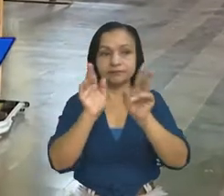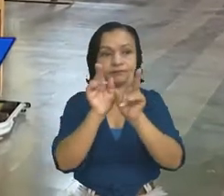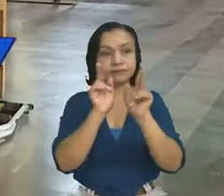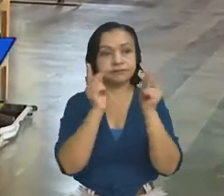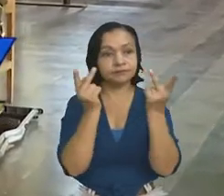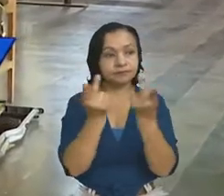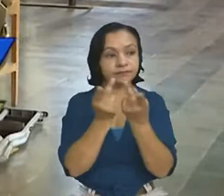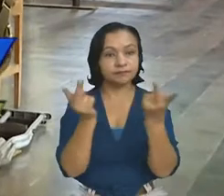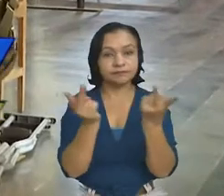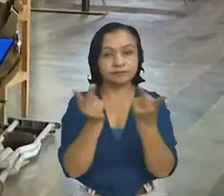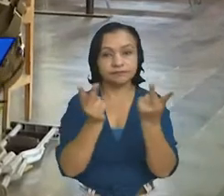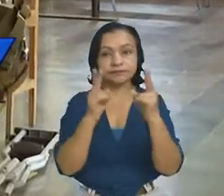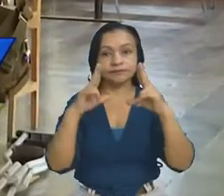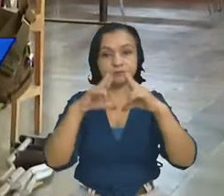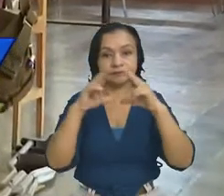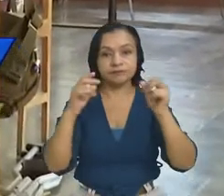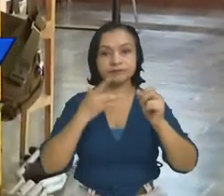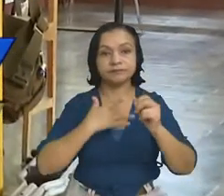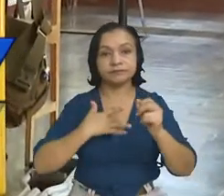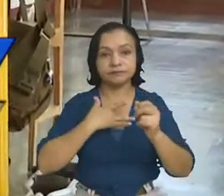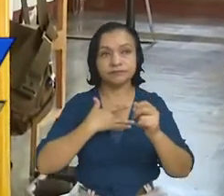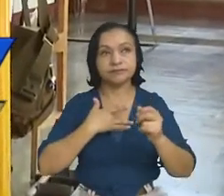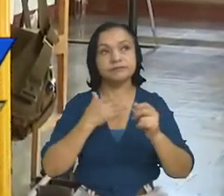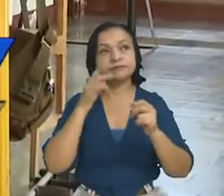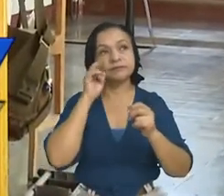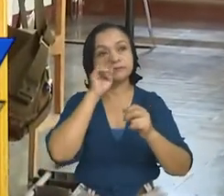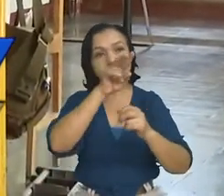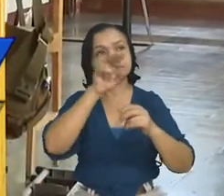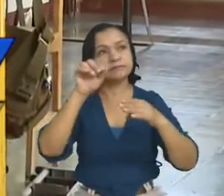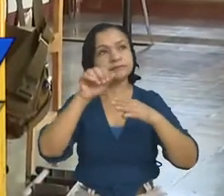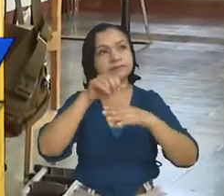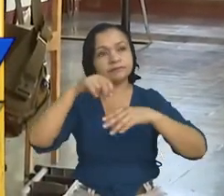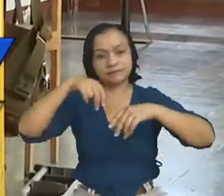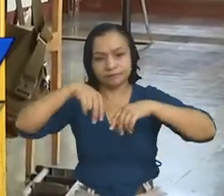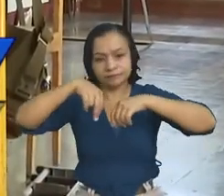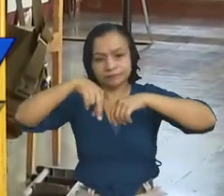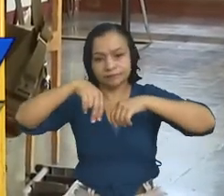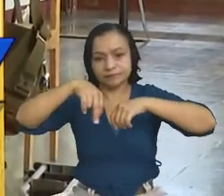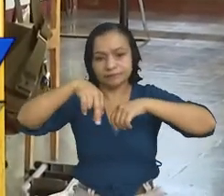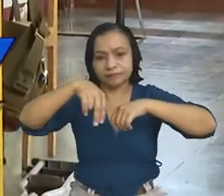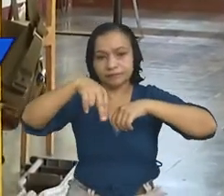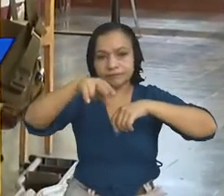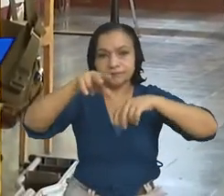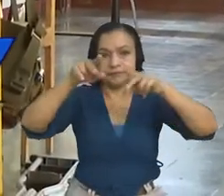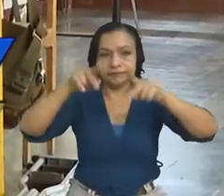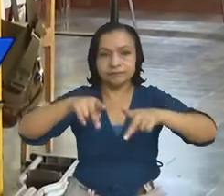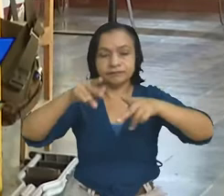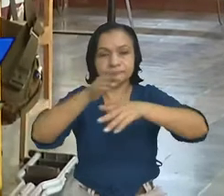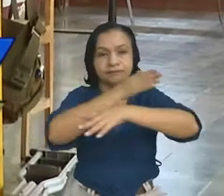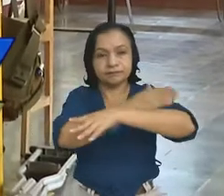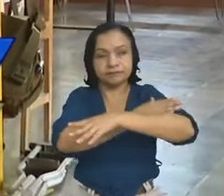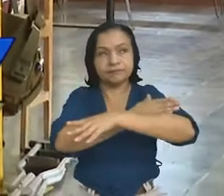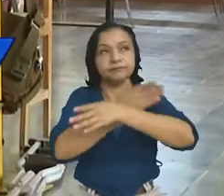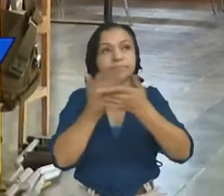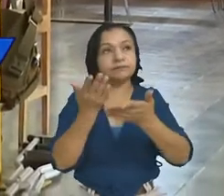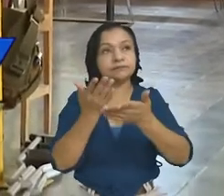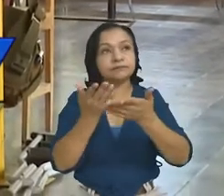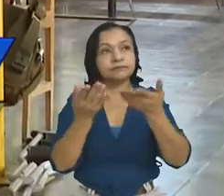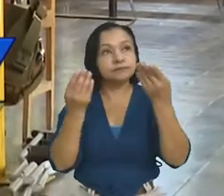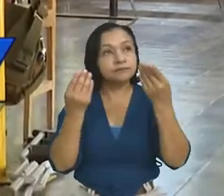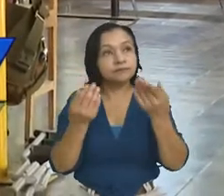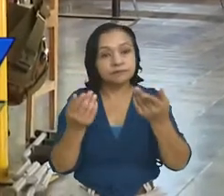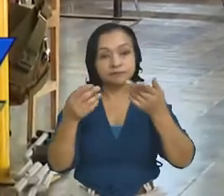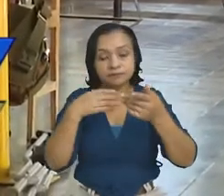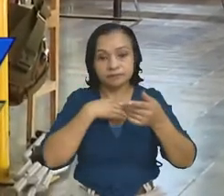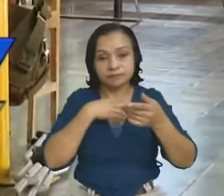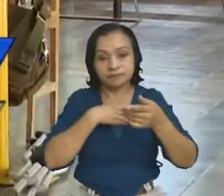población nicaragüense que lo requiere. Aquí vemos el entrenamiento ya de un proceso en que ya tiene un reemplazo que hubo una pérdida de un miembro,